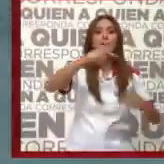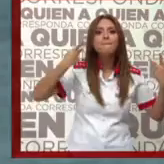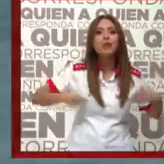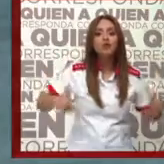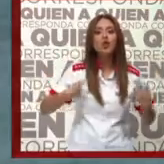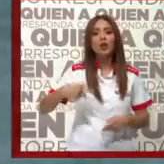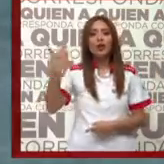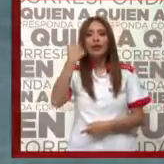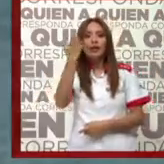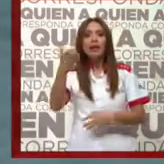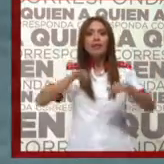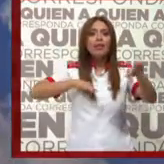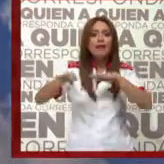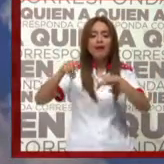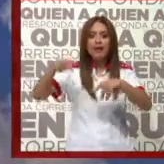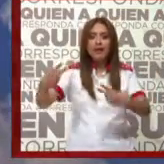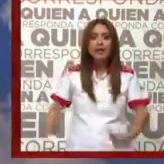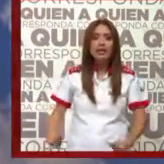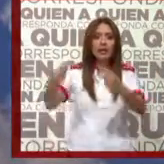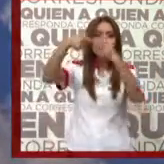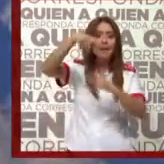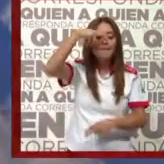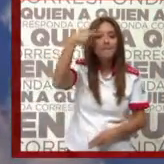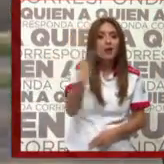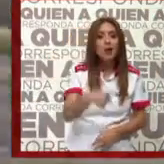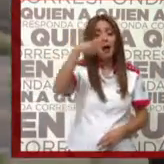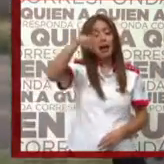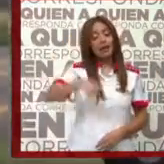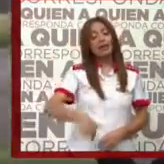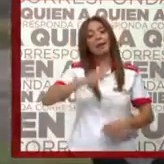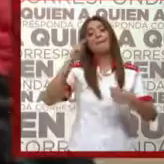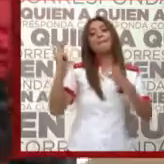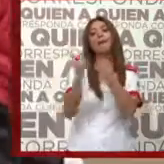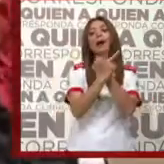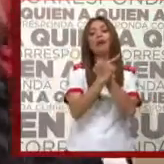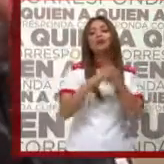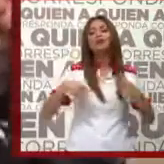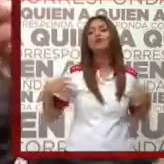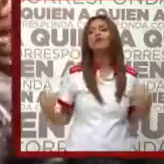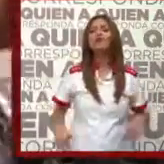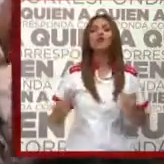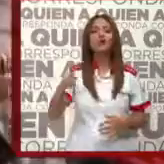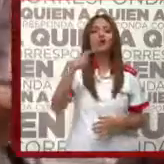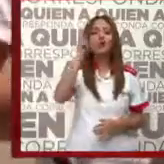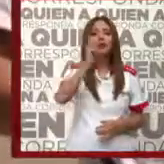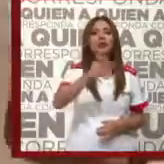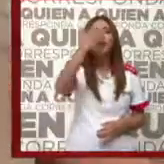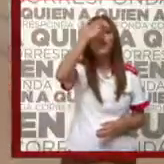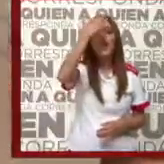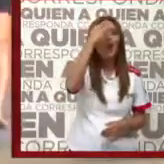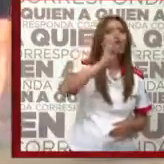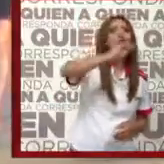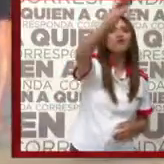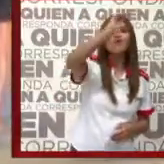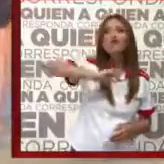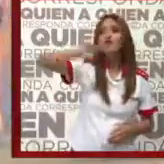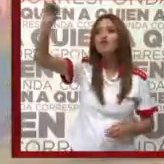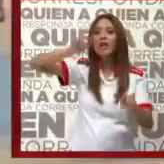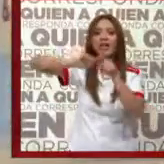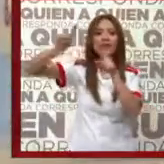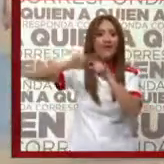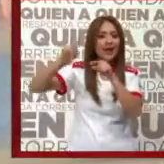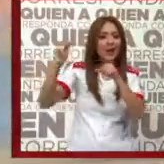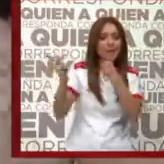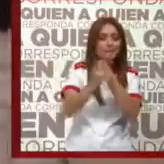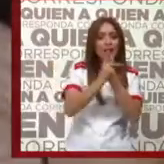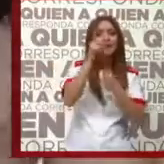que fomenten el empleo en méxico pues esta nación es un país que de verdad dan ganas de recorrer de costa a costa y de frontera a frontera